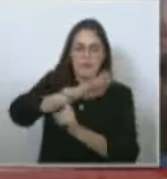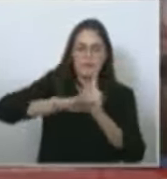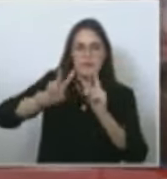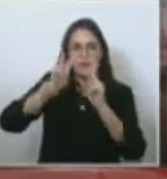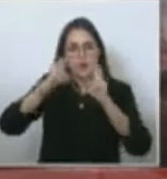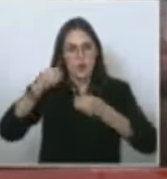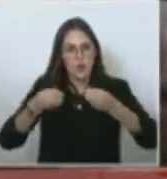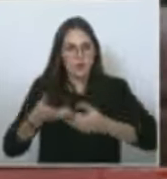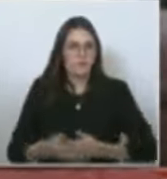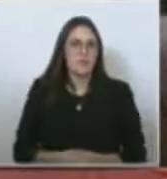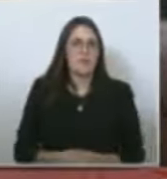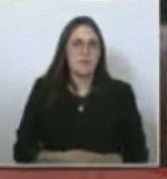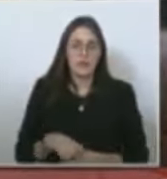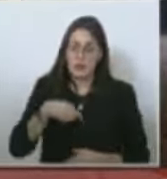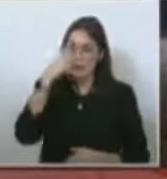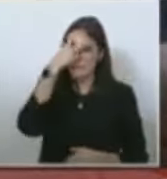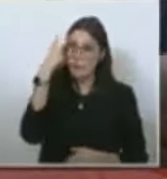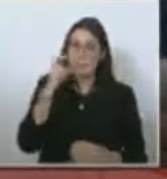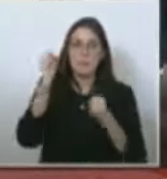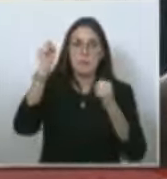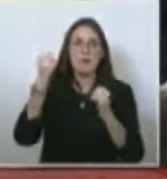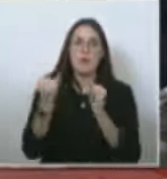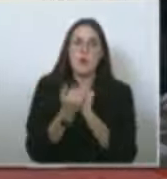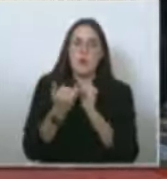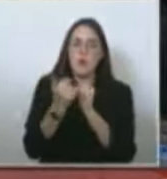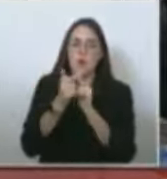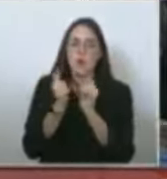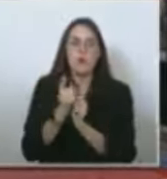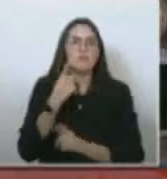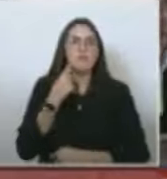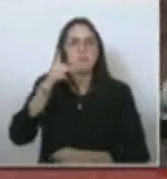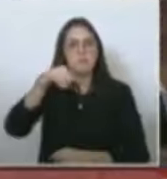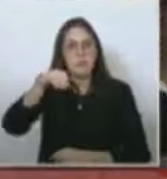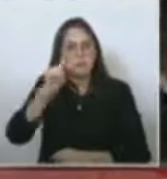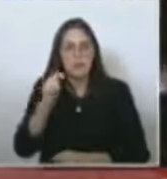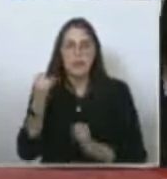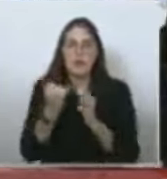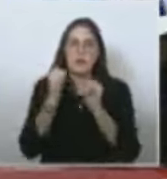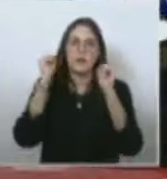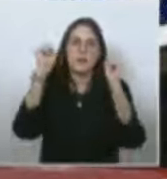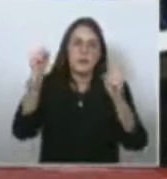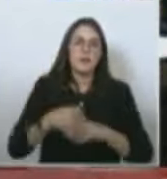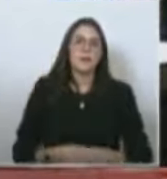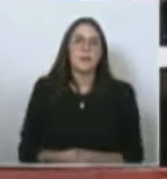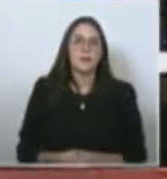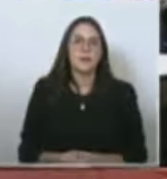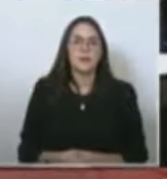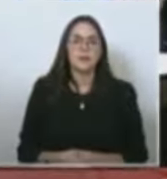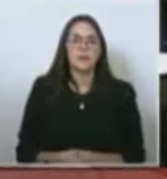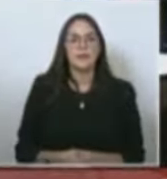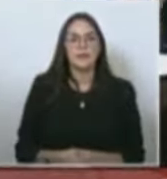¡Viva México! ¡Viva el PMT! Muchas gracias por tu intervención.